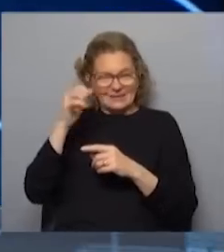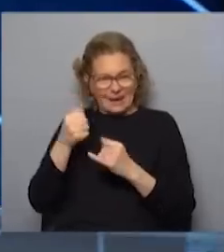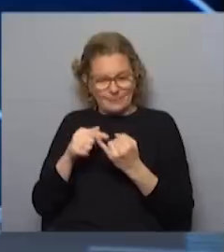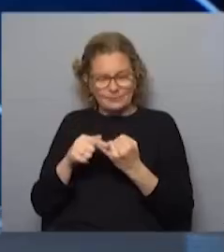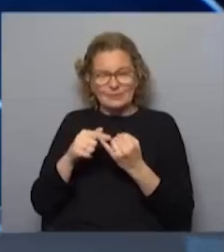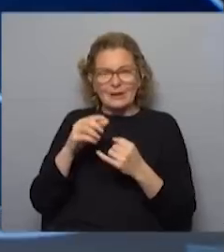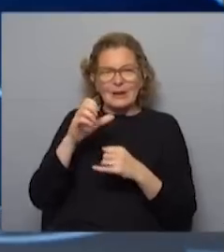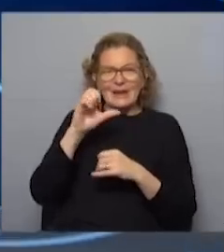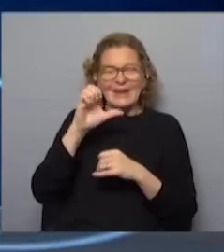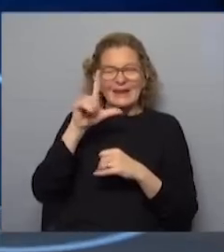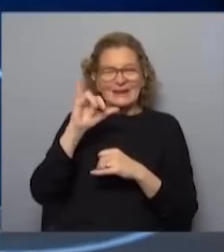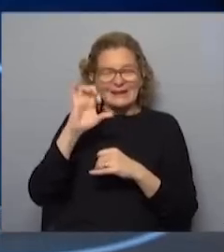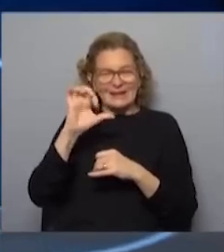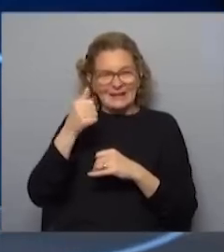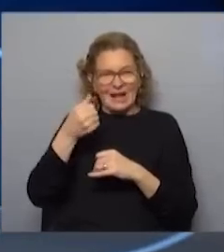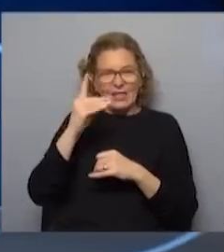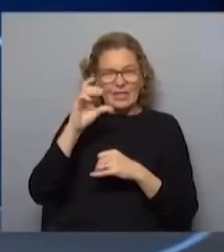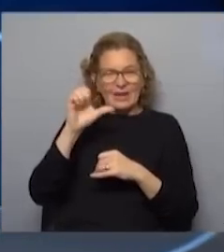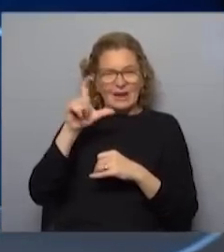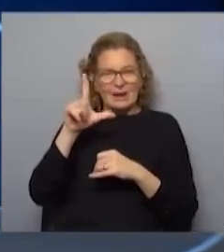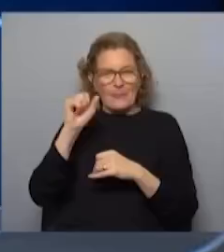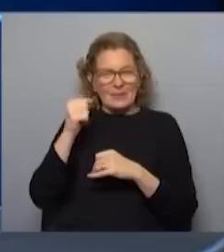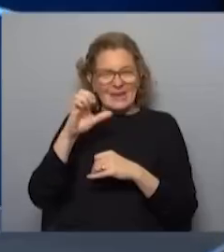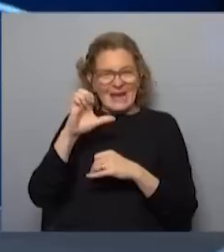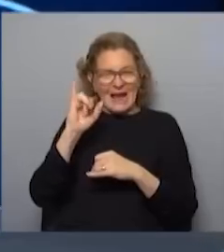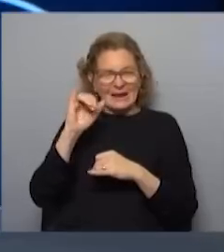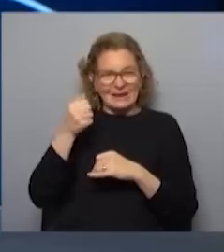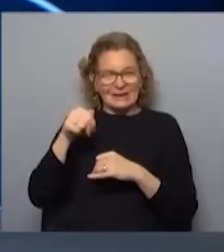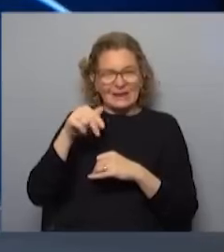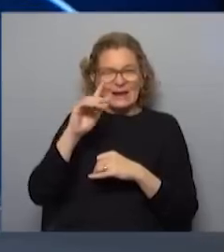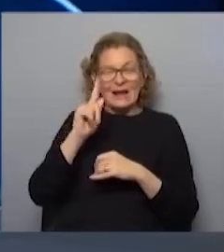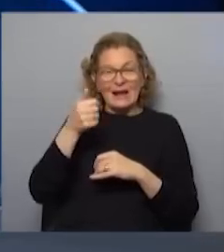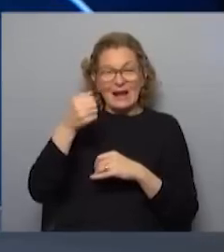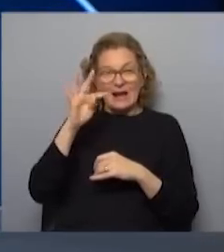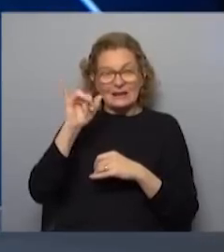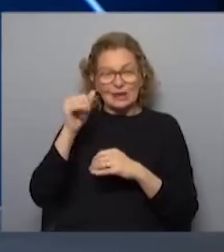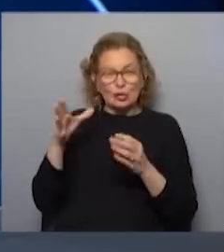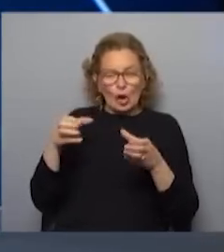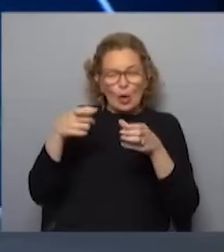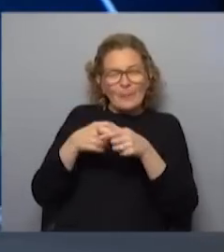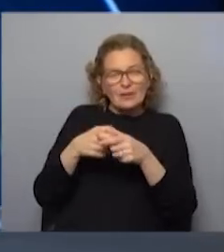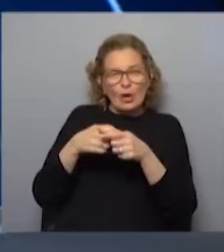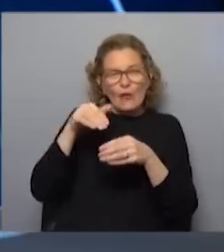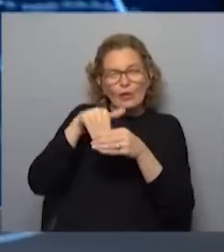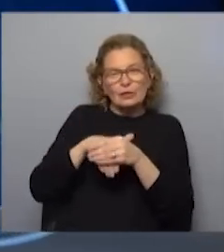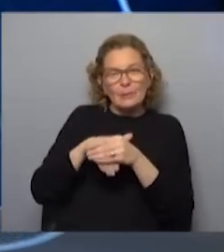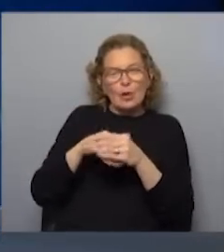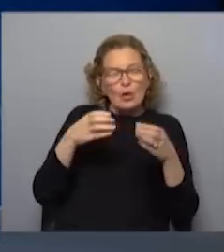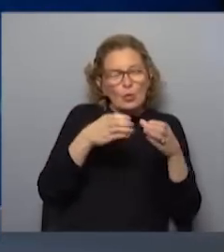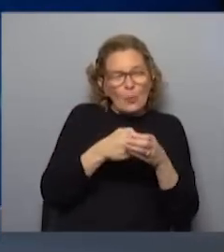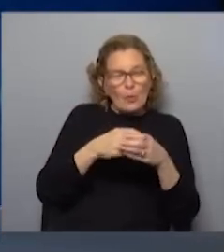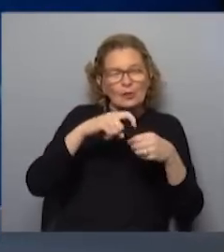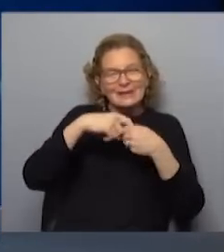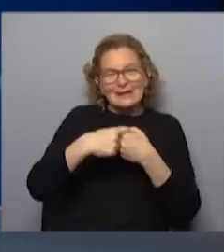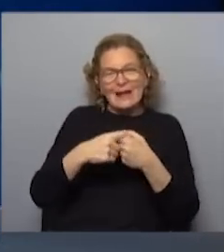Elisa dellepiane María esthergatti de Islas toda la comisión Pro referéndum sindicatos gremios estudiantiles